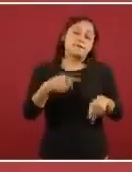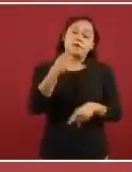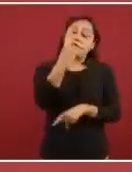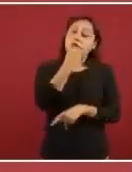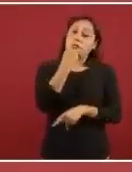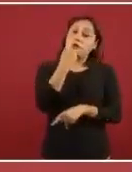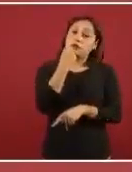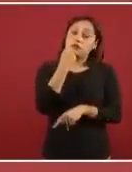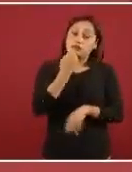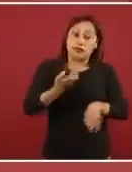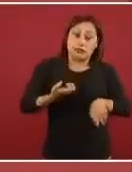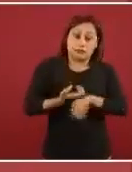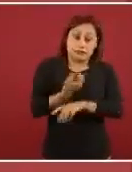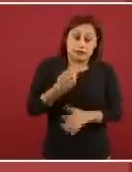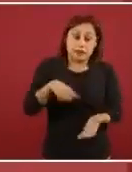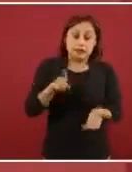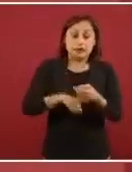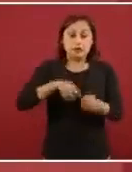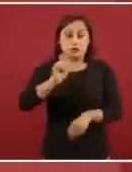actúa con profesionalismo.